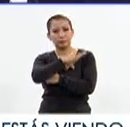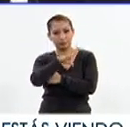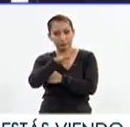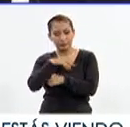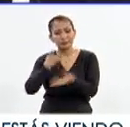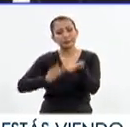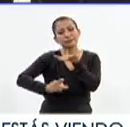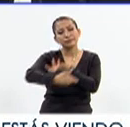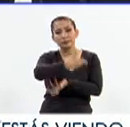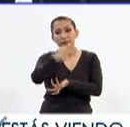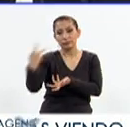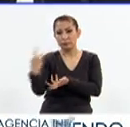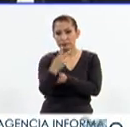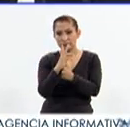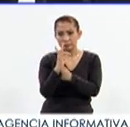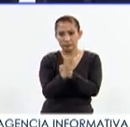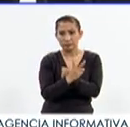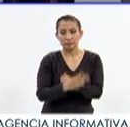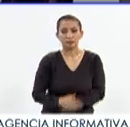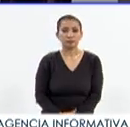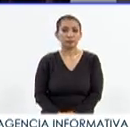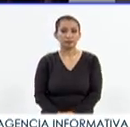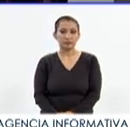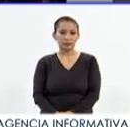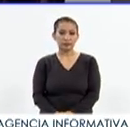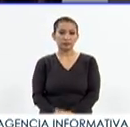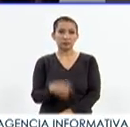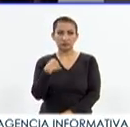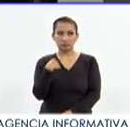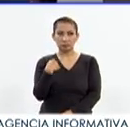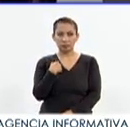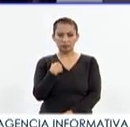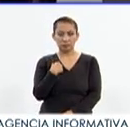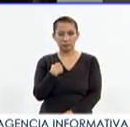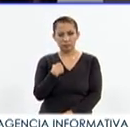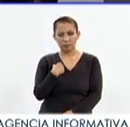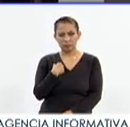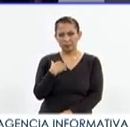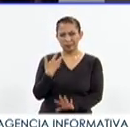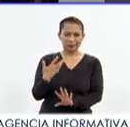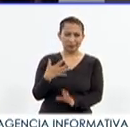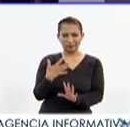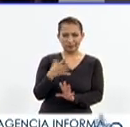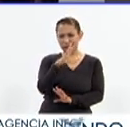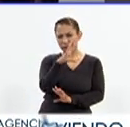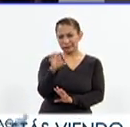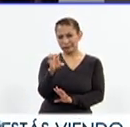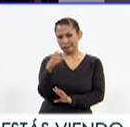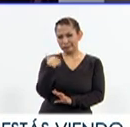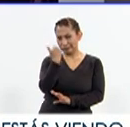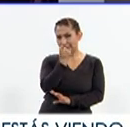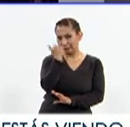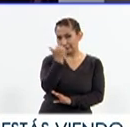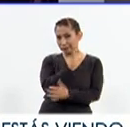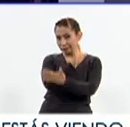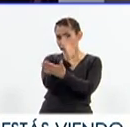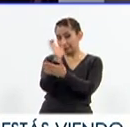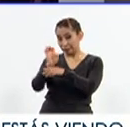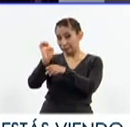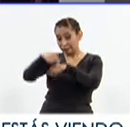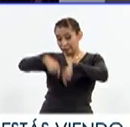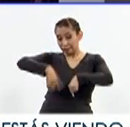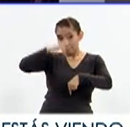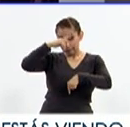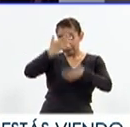fuerte intercambio entre ambos países. Yo tengo por lo menos 500 estudiantes ecuatorianos